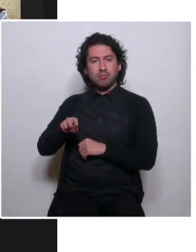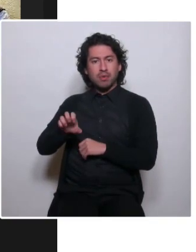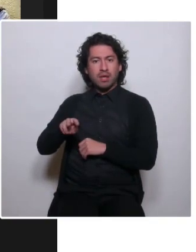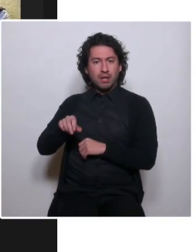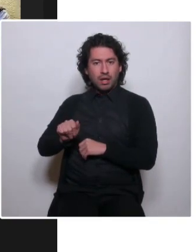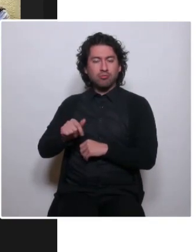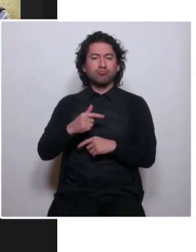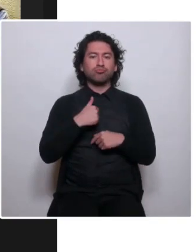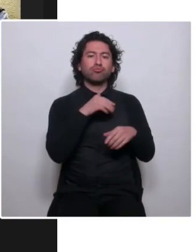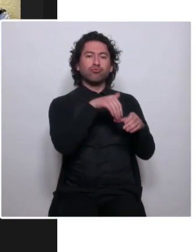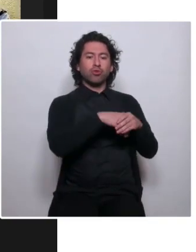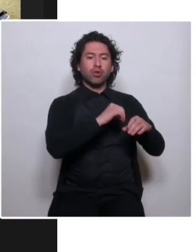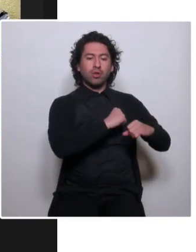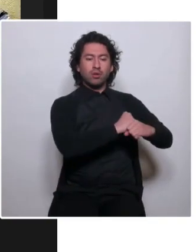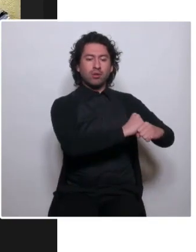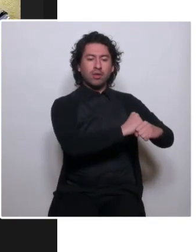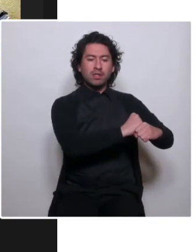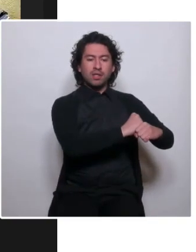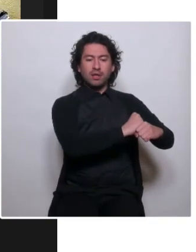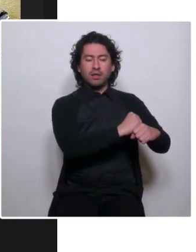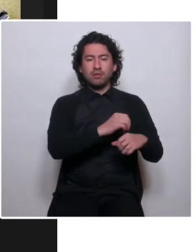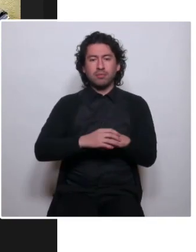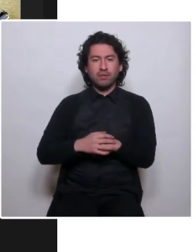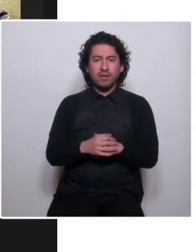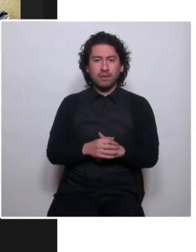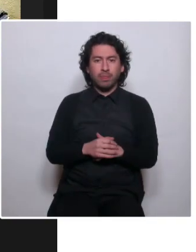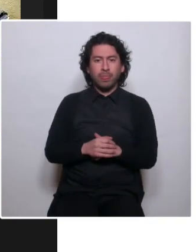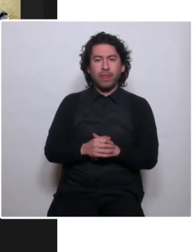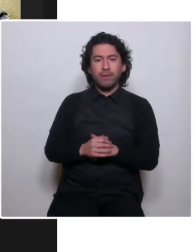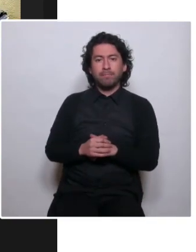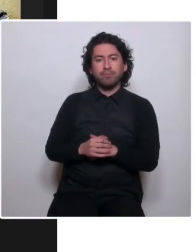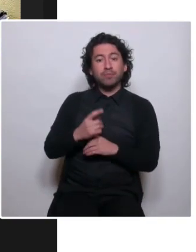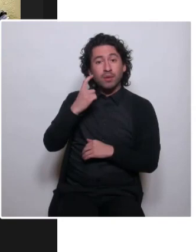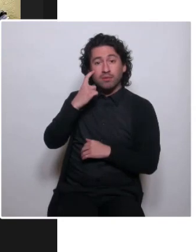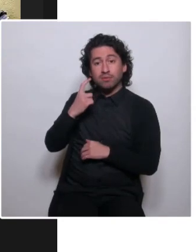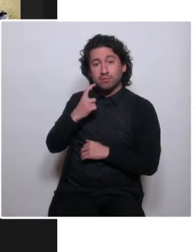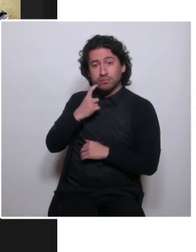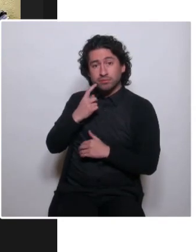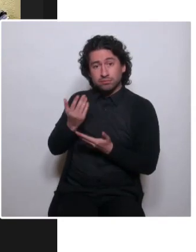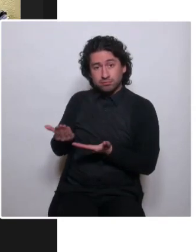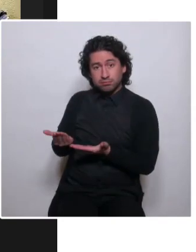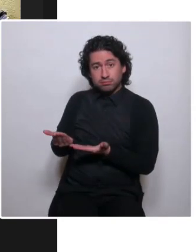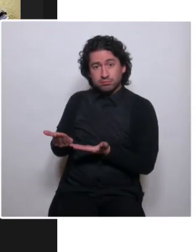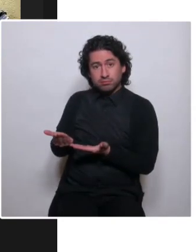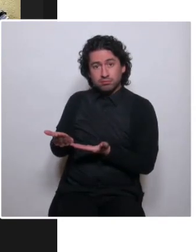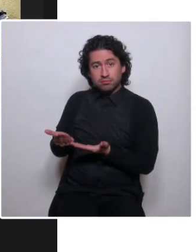Voto en contra, señor secretario. Doña Francisca Linconao.